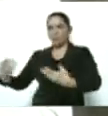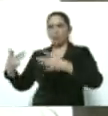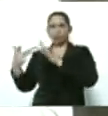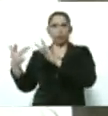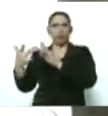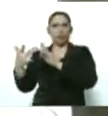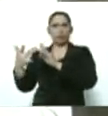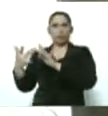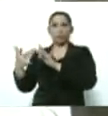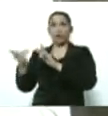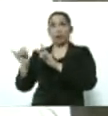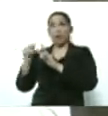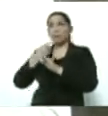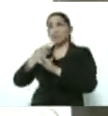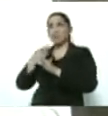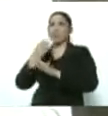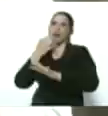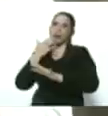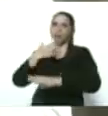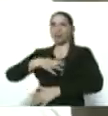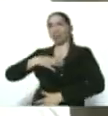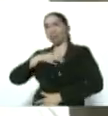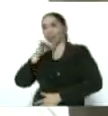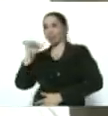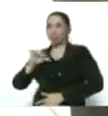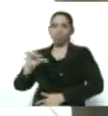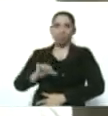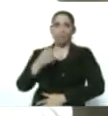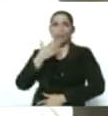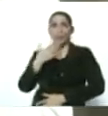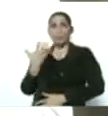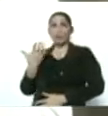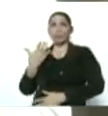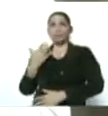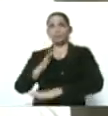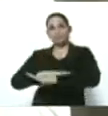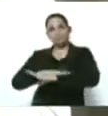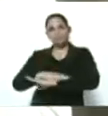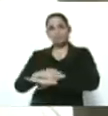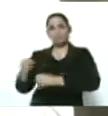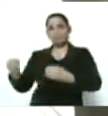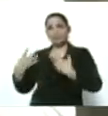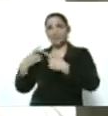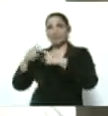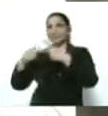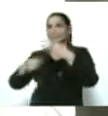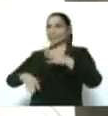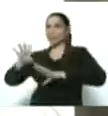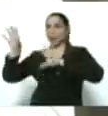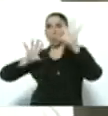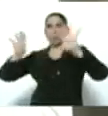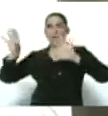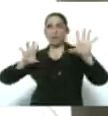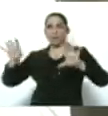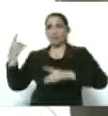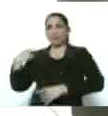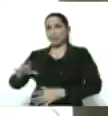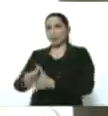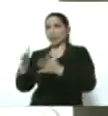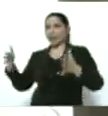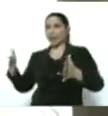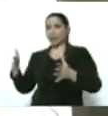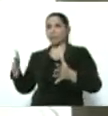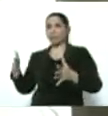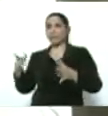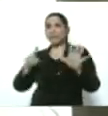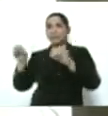que aún no han manifestado síntomas. El comportamiento de la epidemia en Venezuela es diferente a otros países porque tenemos una gran cantidad, más del